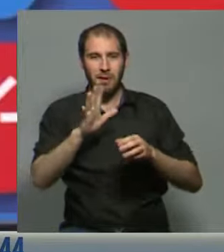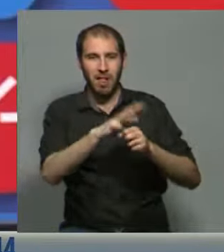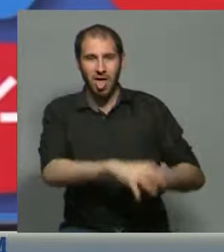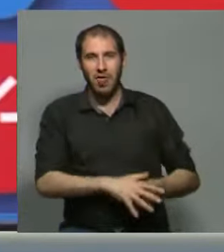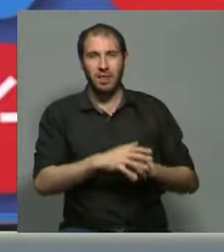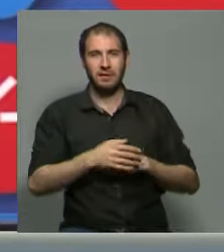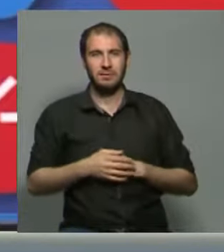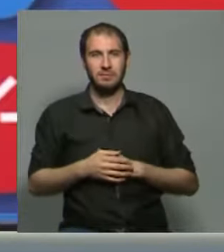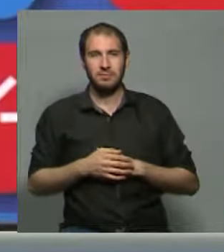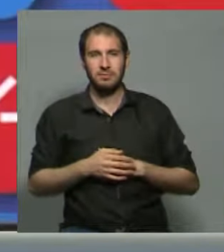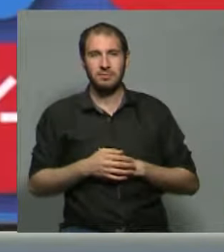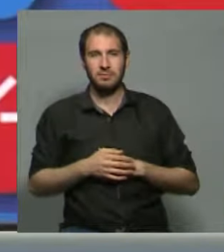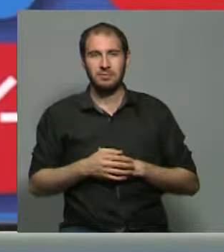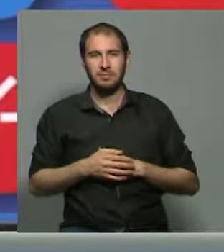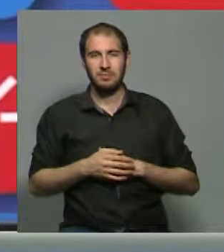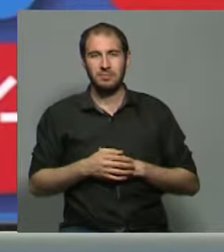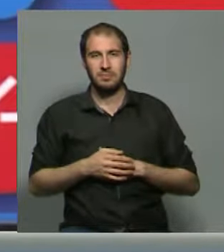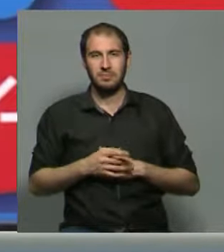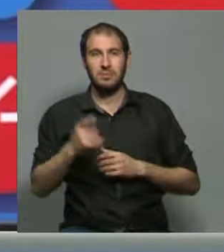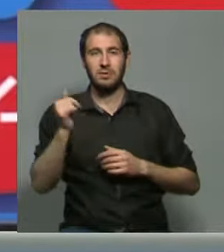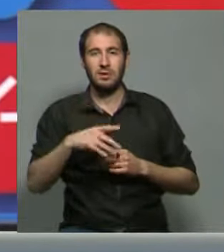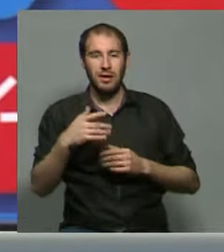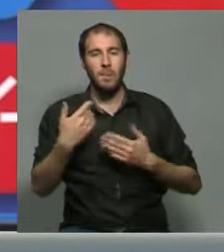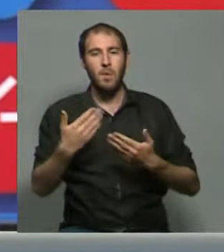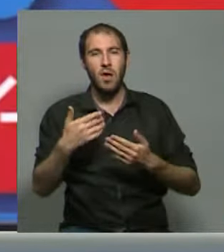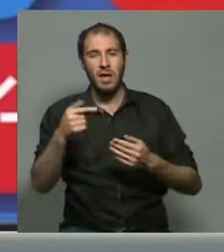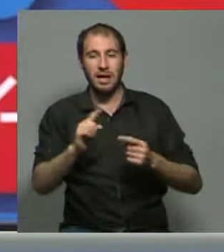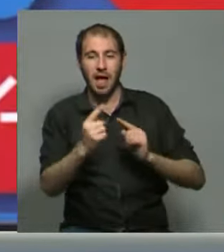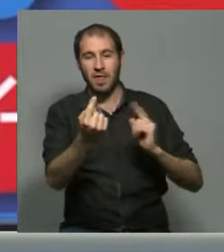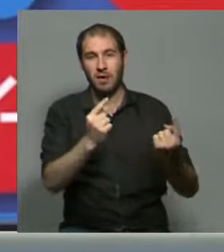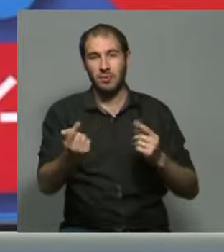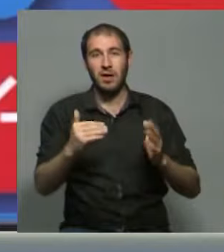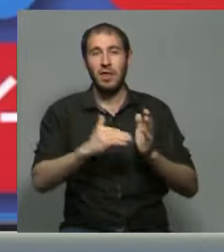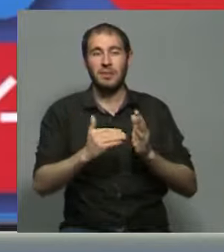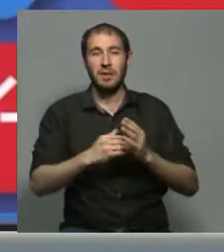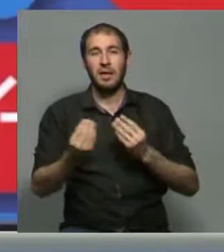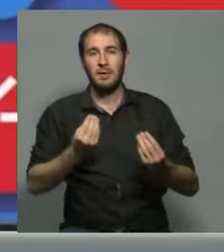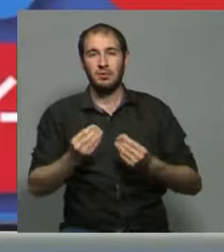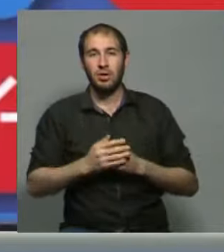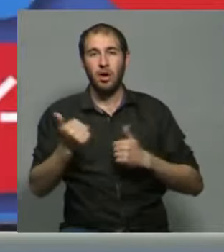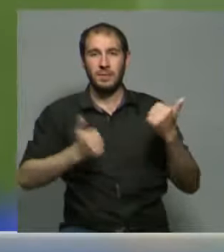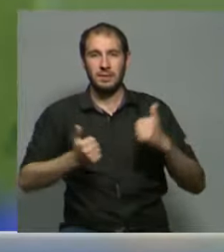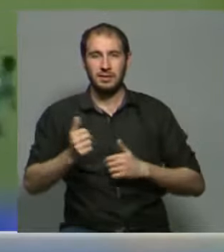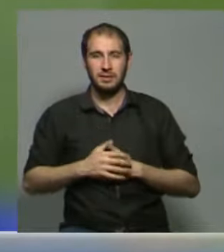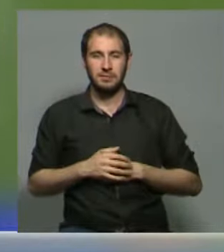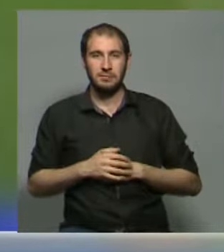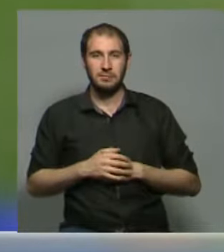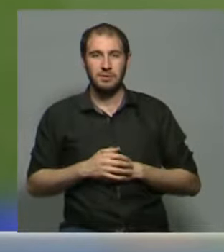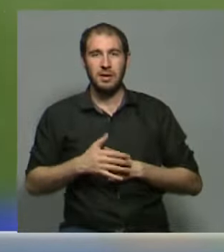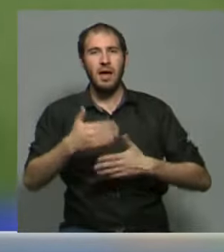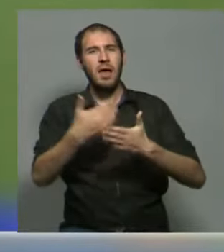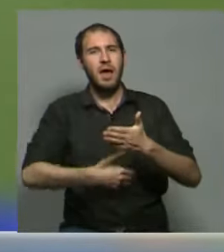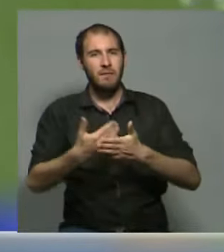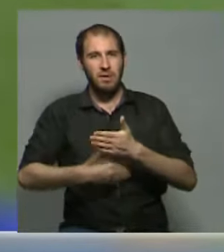neutralizados a la hora de generar capacidades individuales de acuerdo a lo que pasó en el partido. Las evaluaciones